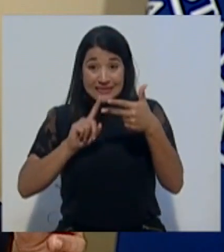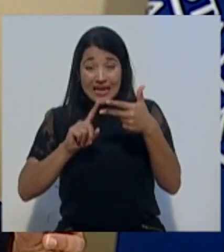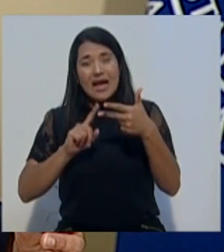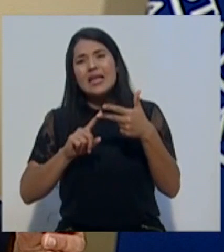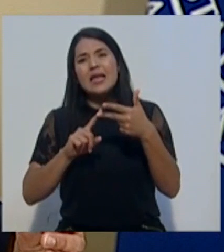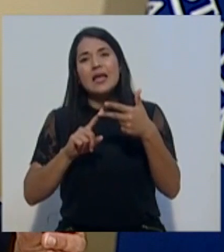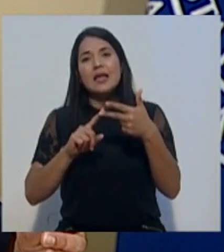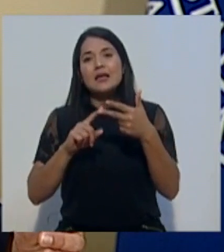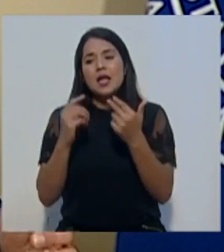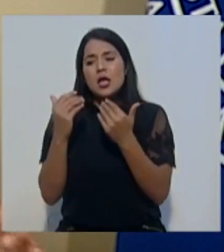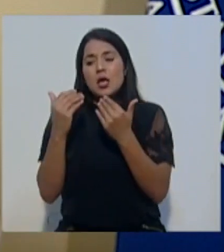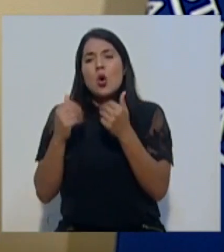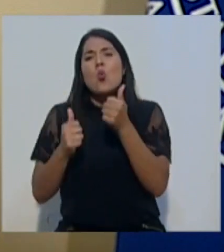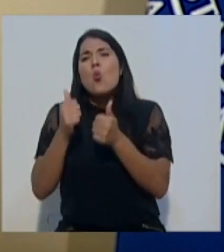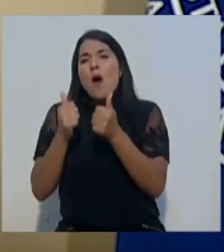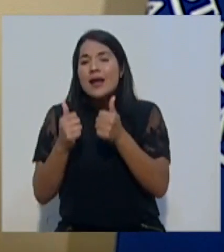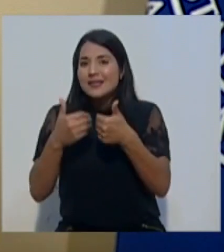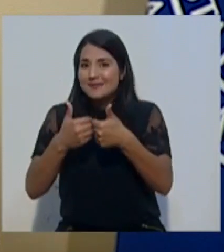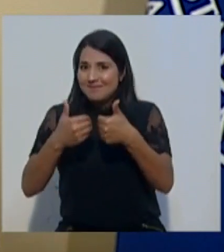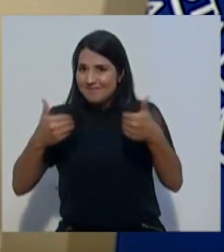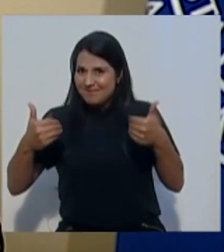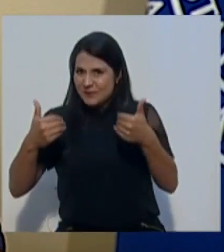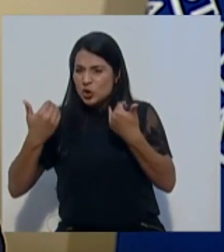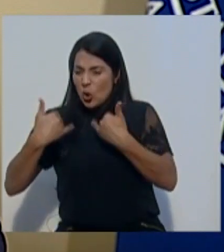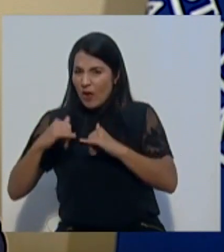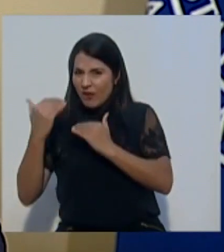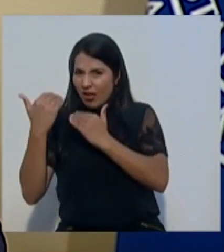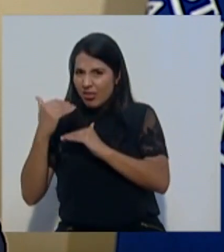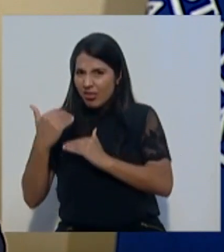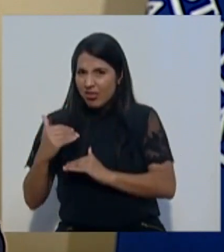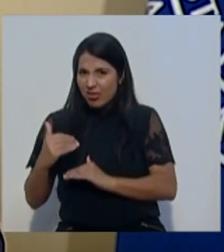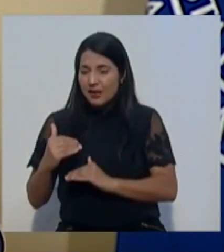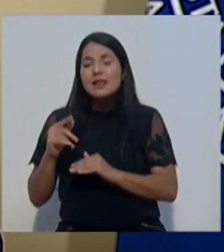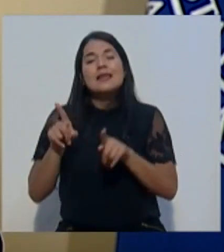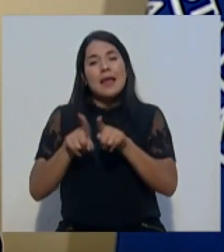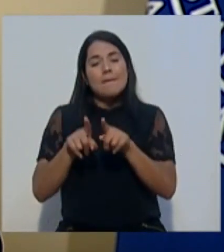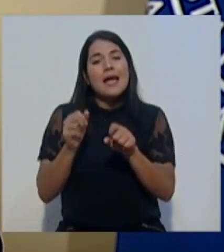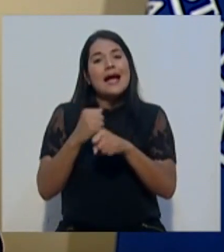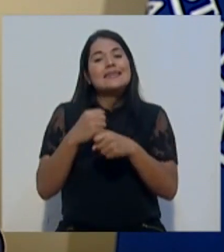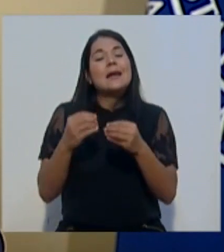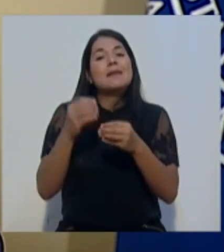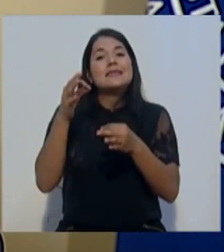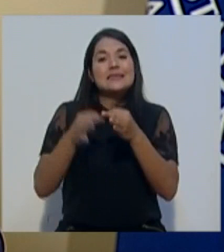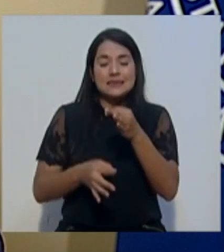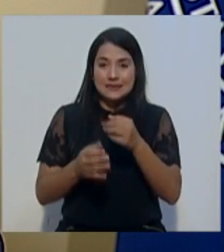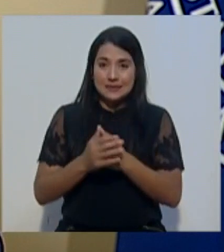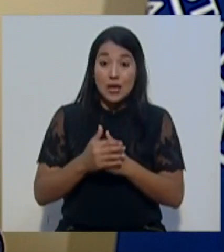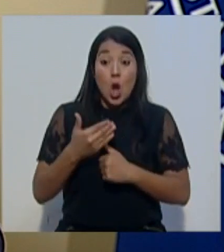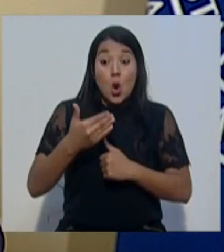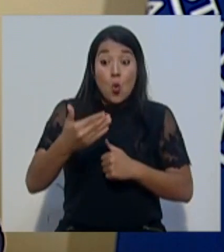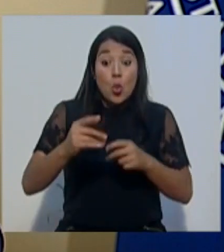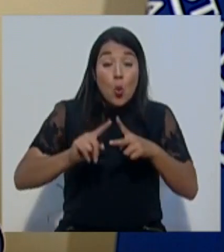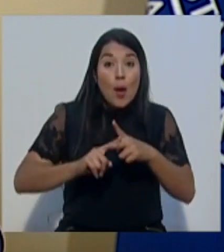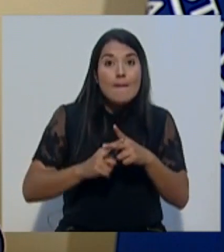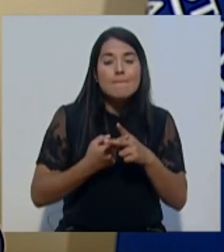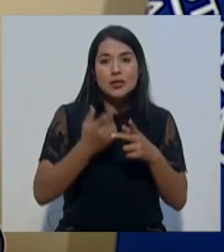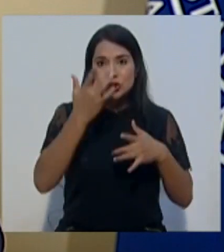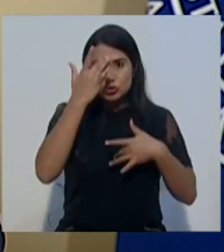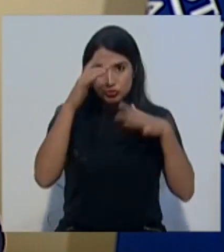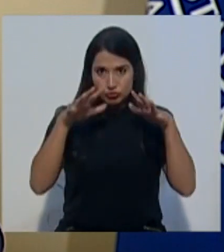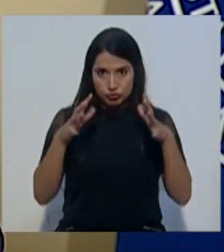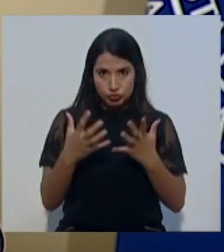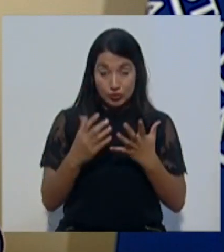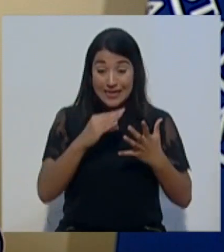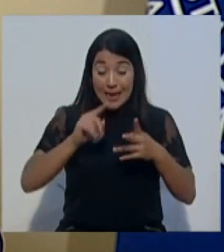que sea cortado, omitido. Cuando inició el proceso de pandemia y empezamos a usar la restricción sanitaria